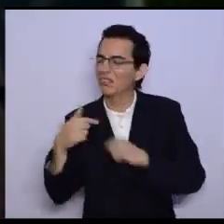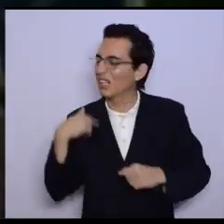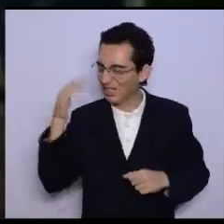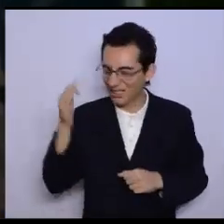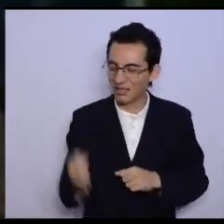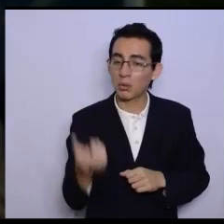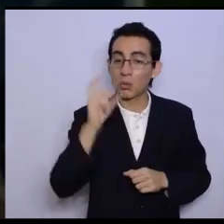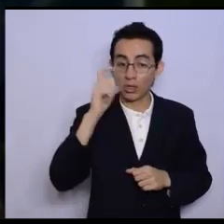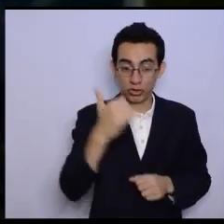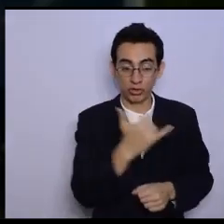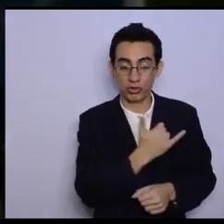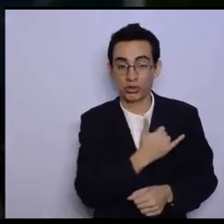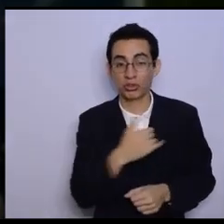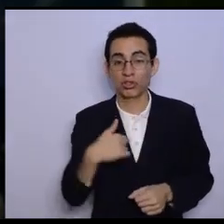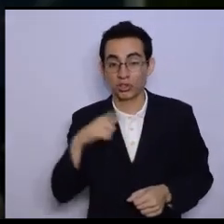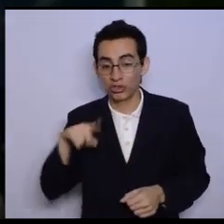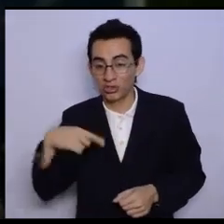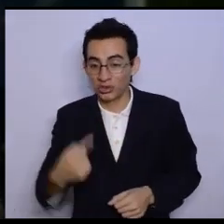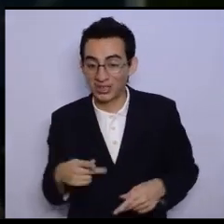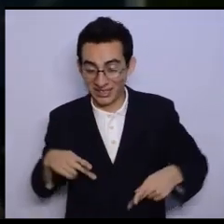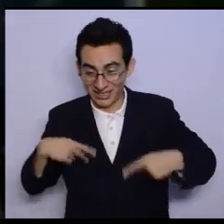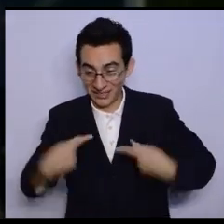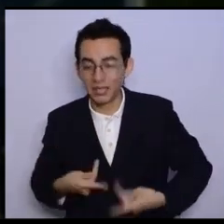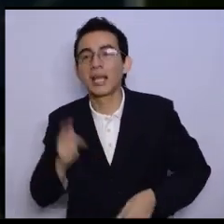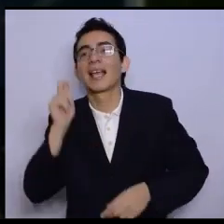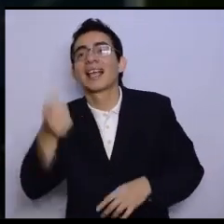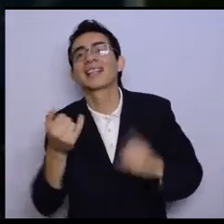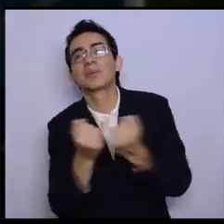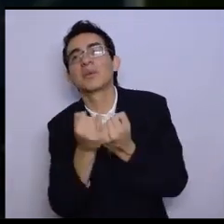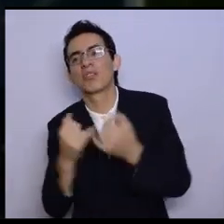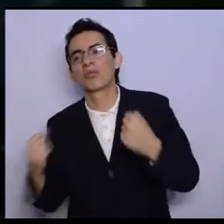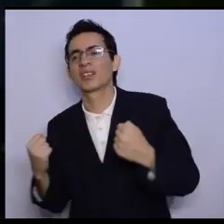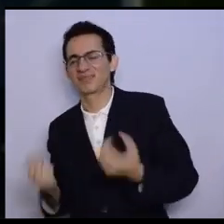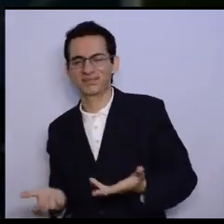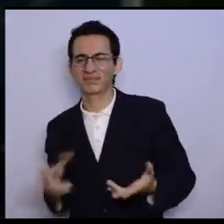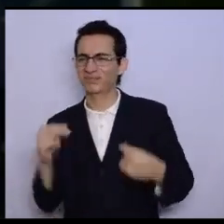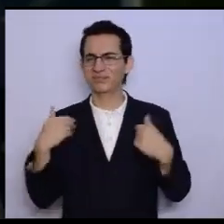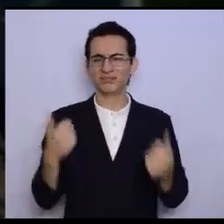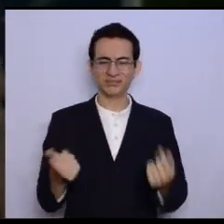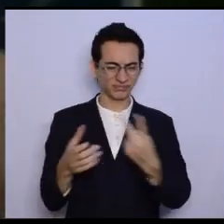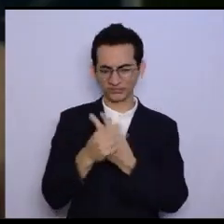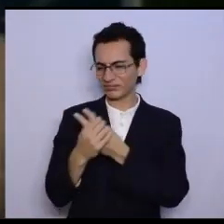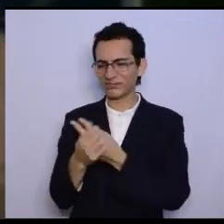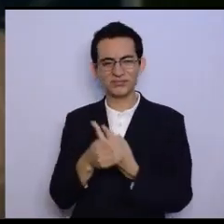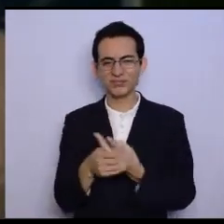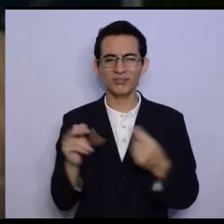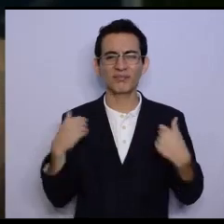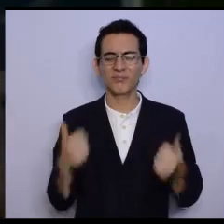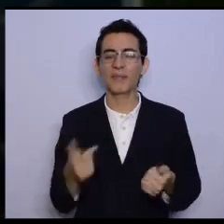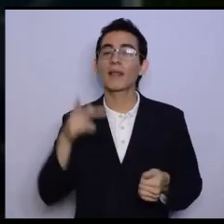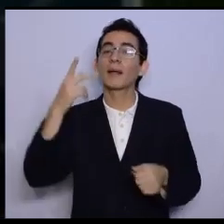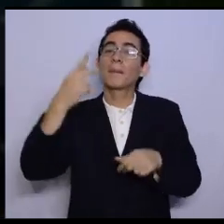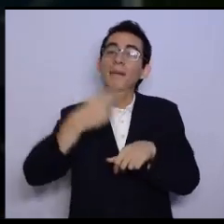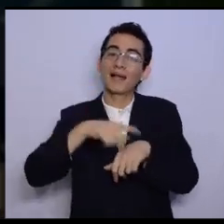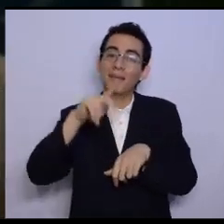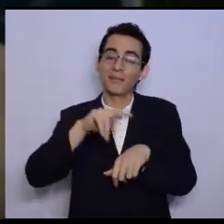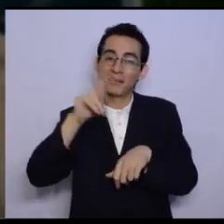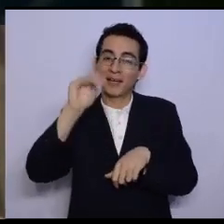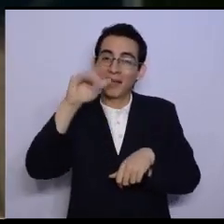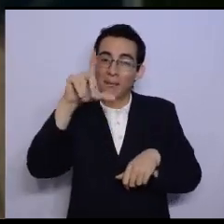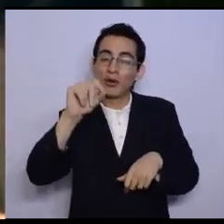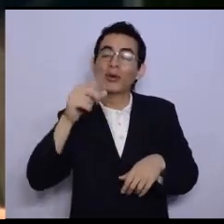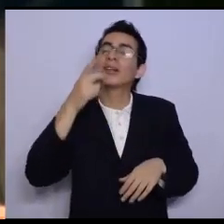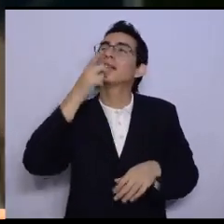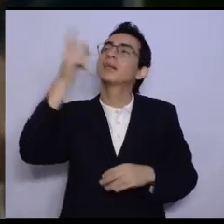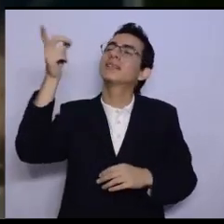débil, entonces soy fuerte. ¿Qué quiere decir esto? Pablo le pidió a Dios que le quitara el aguijón, pero Dios le